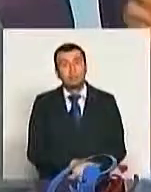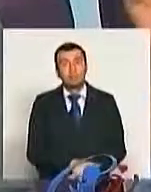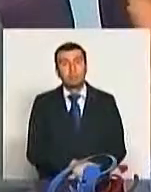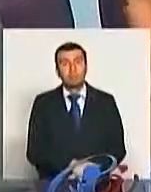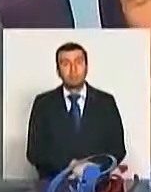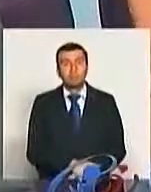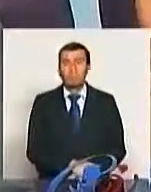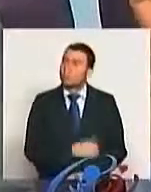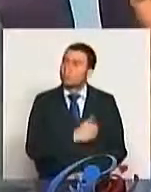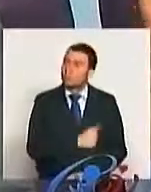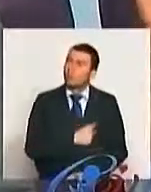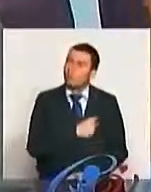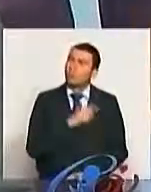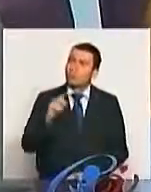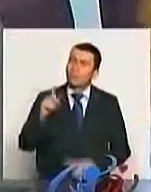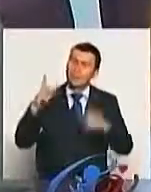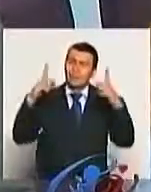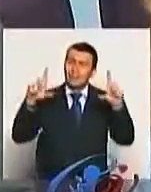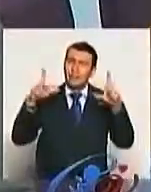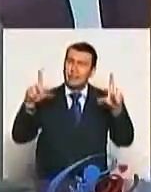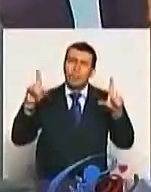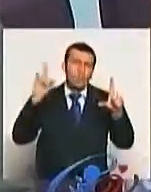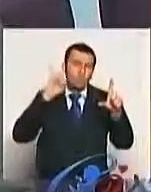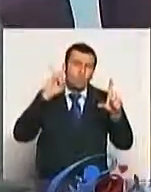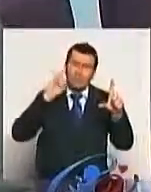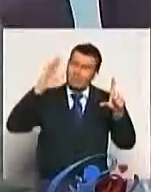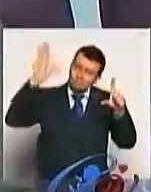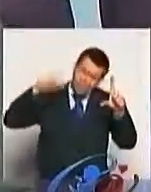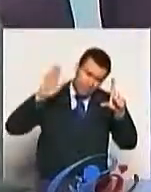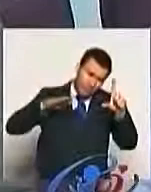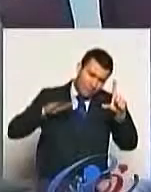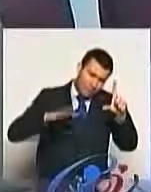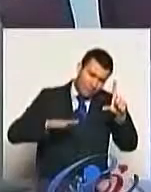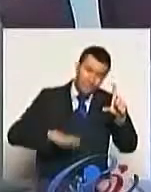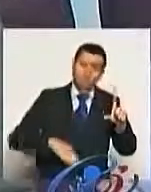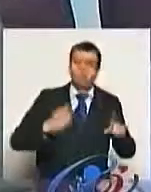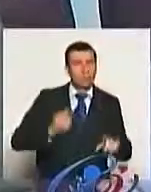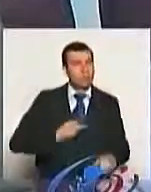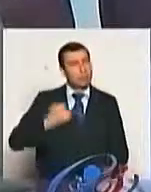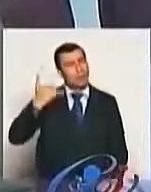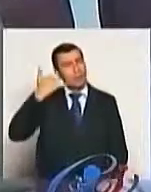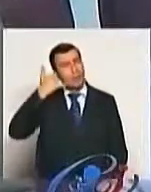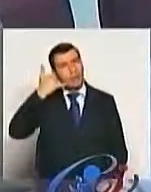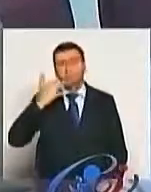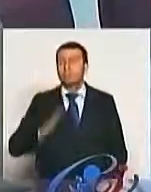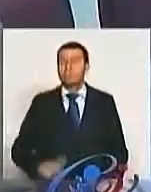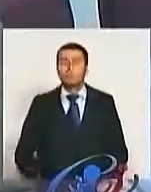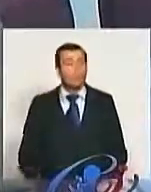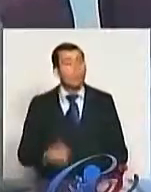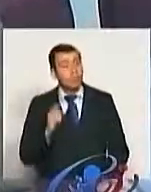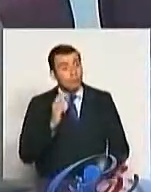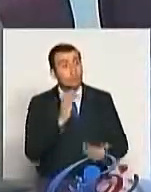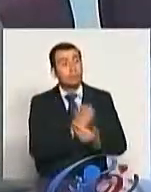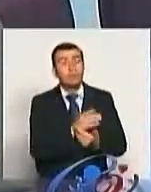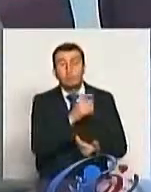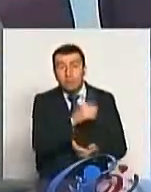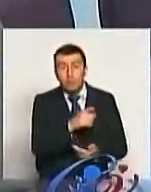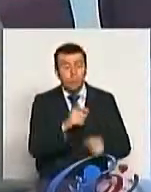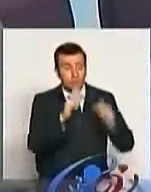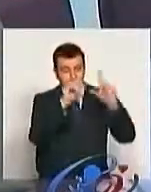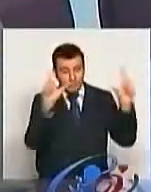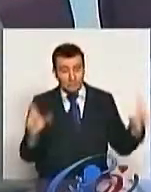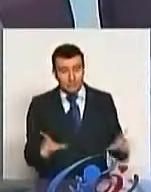Mérmele a su televisor, por favor, para que no tenga el retorno. Mérmele, por favor. Bueno, la llevé a Profamilia y me le hicieron un examen